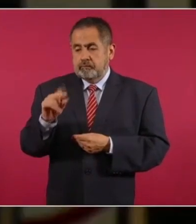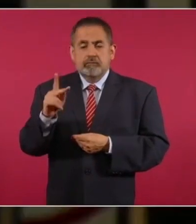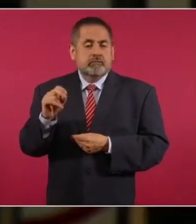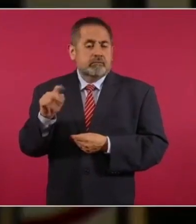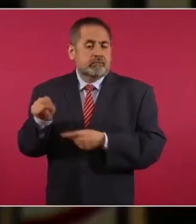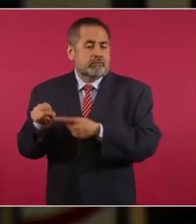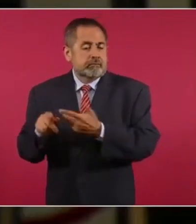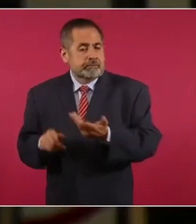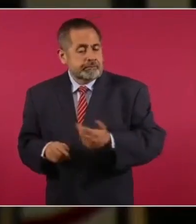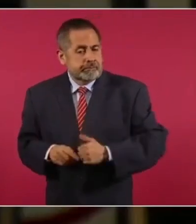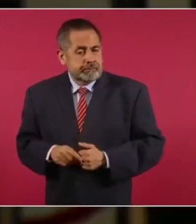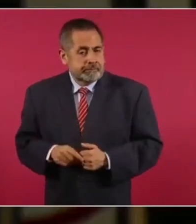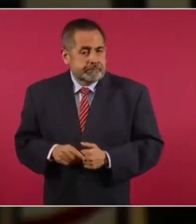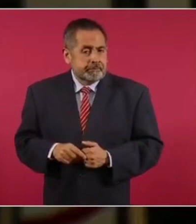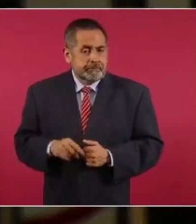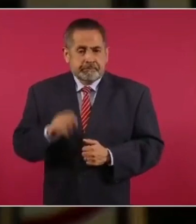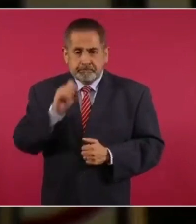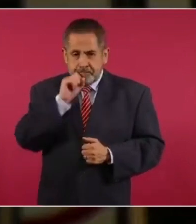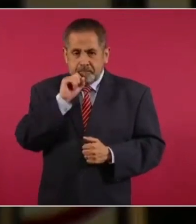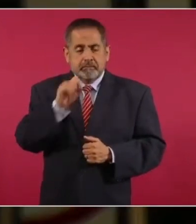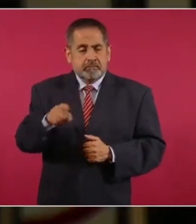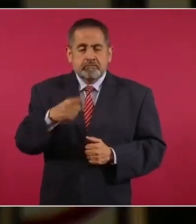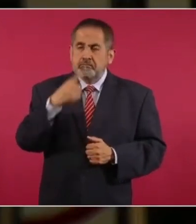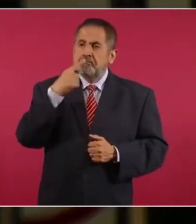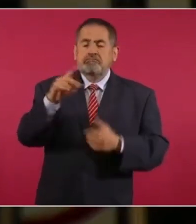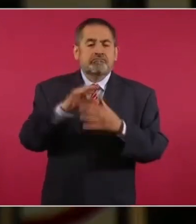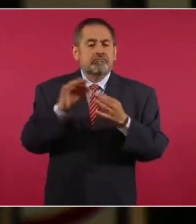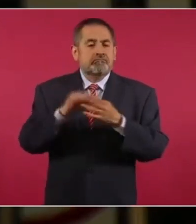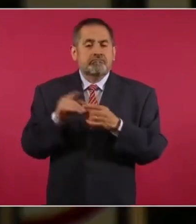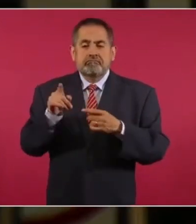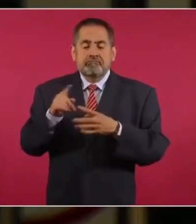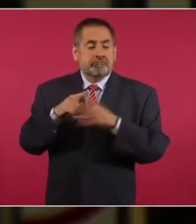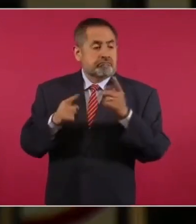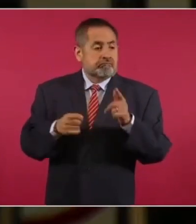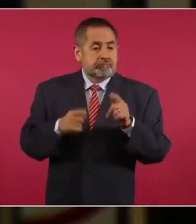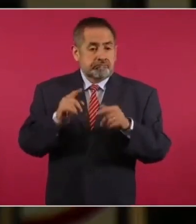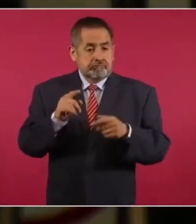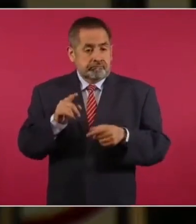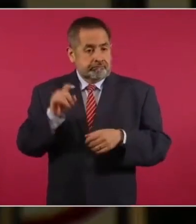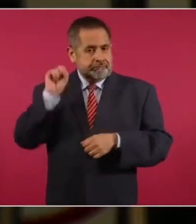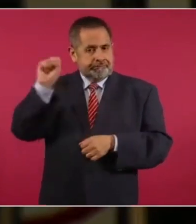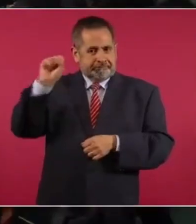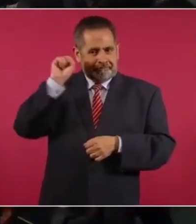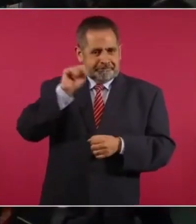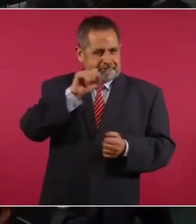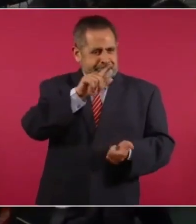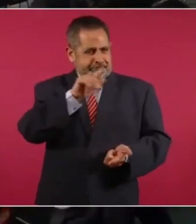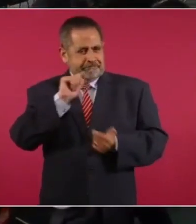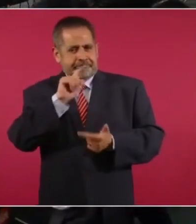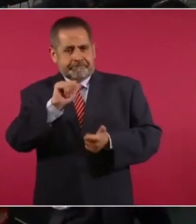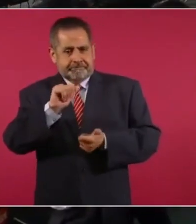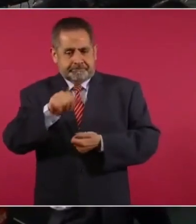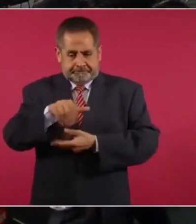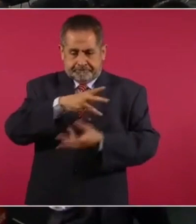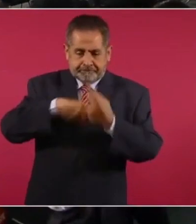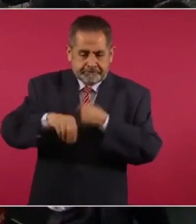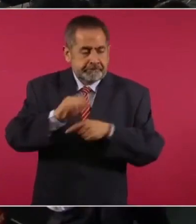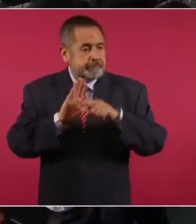Asimismo, se denuncia que las cuotas sindicales no han entregado cuentas a sus